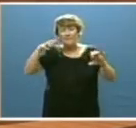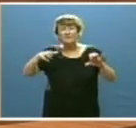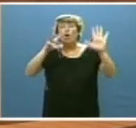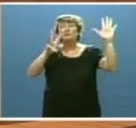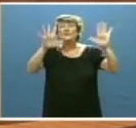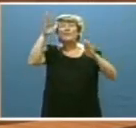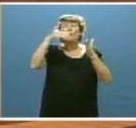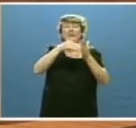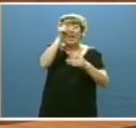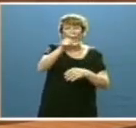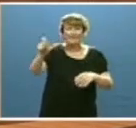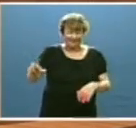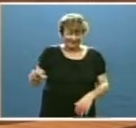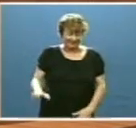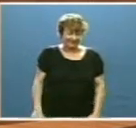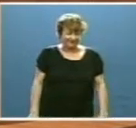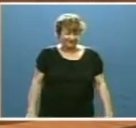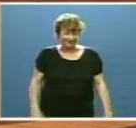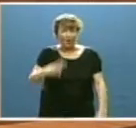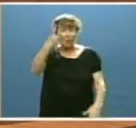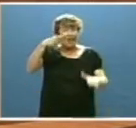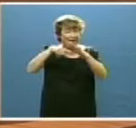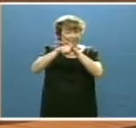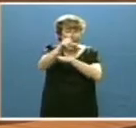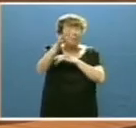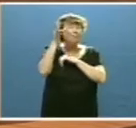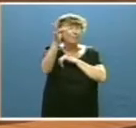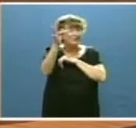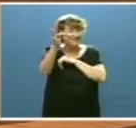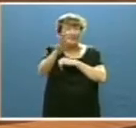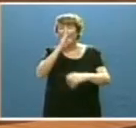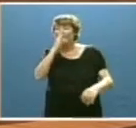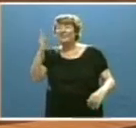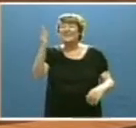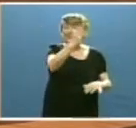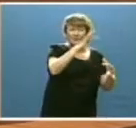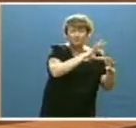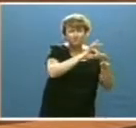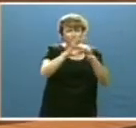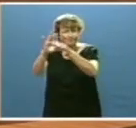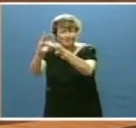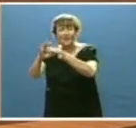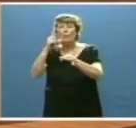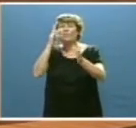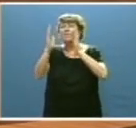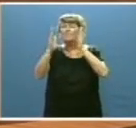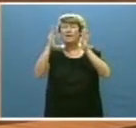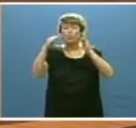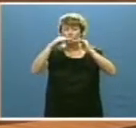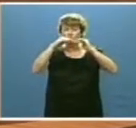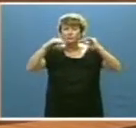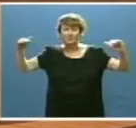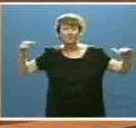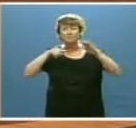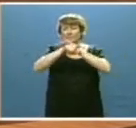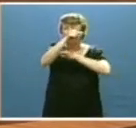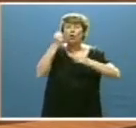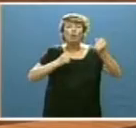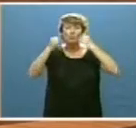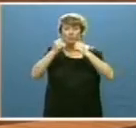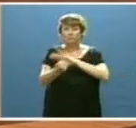habitantes una evolución positiva que estuvo directamente vinculada a un periodo estable de crecimiento económico y de